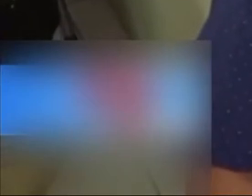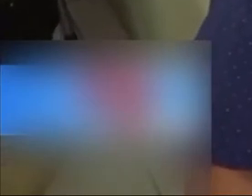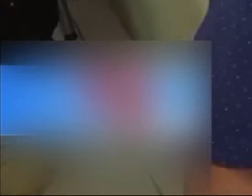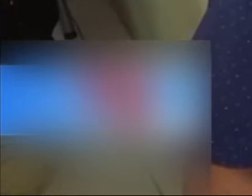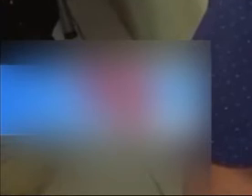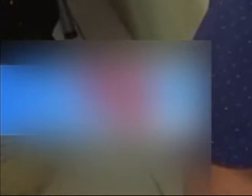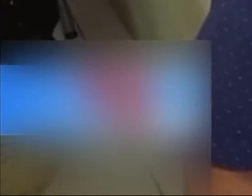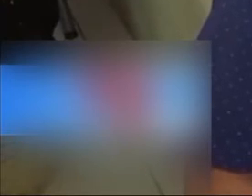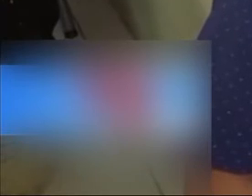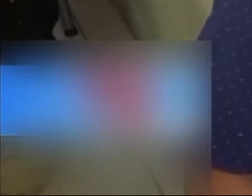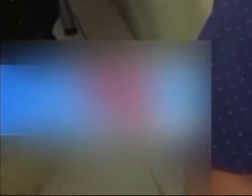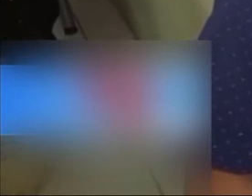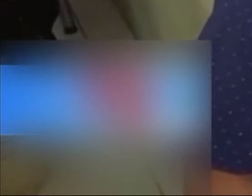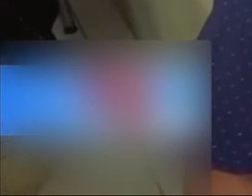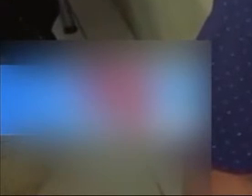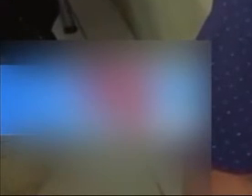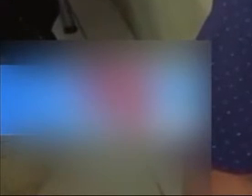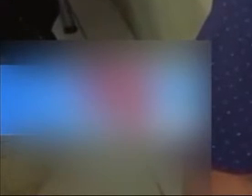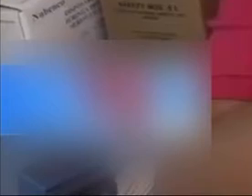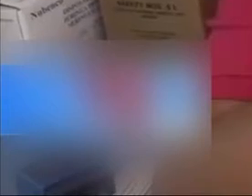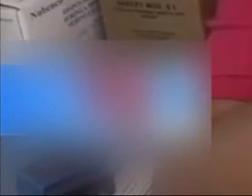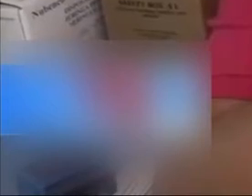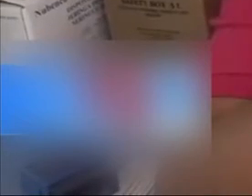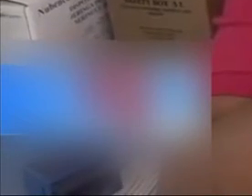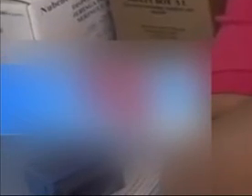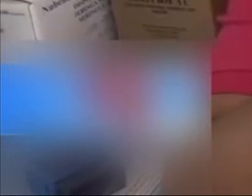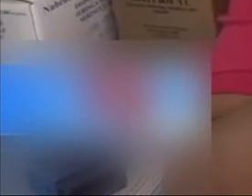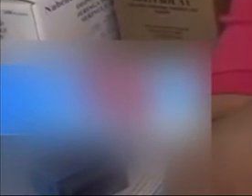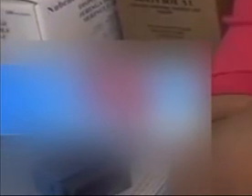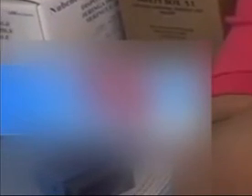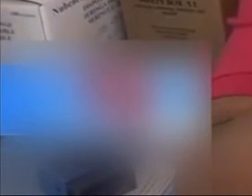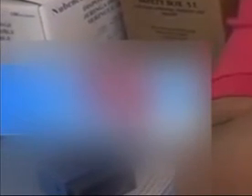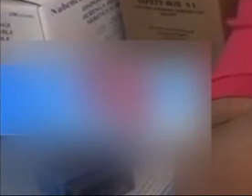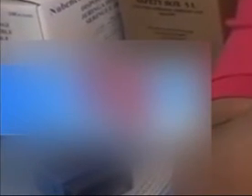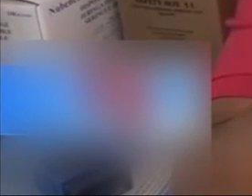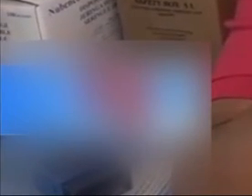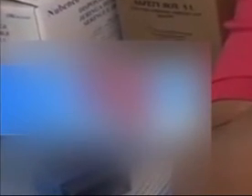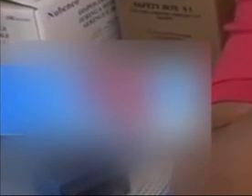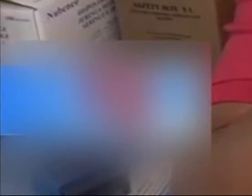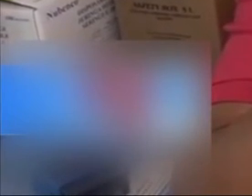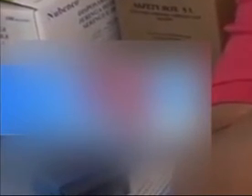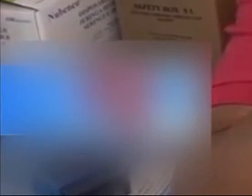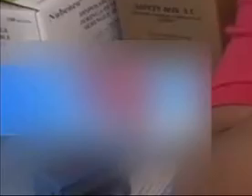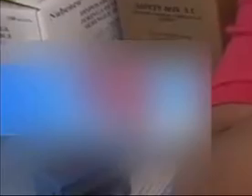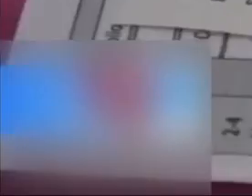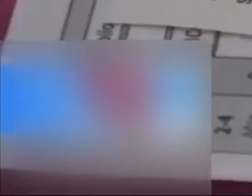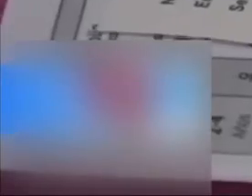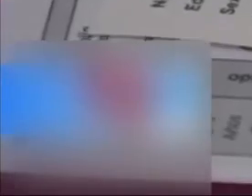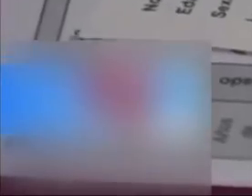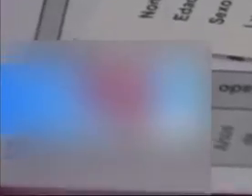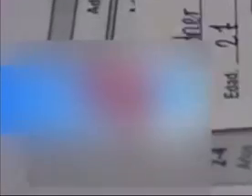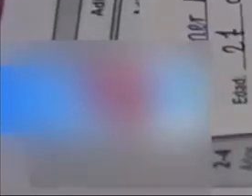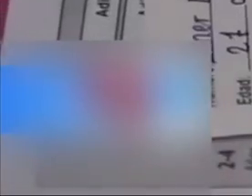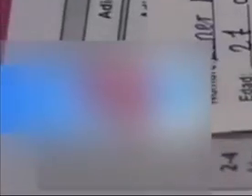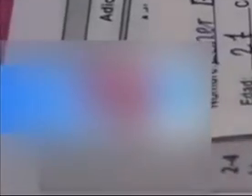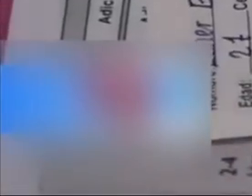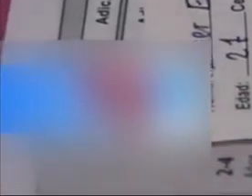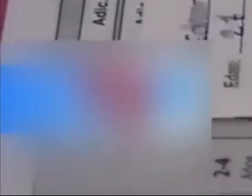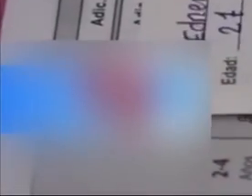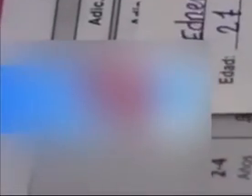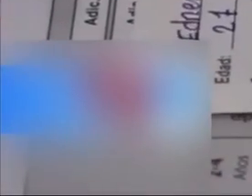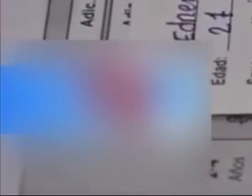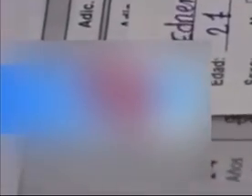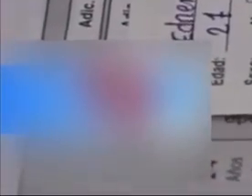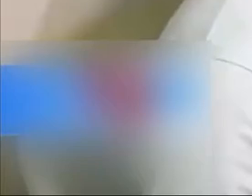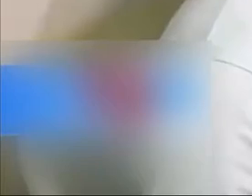datos proporcionados por las autoridades de salud aseguran que ya casi se han alcanzado el 63% de las